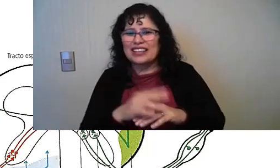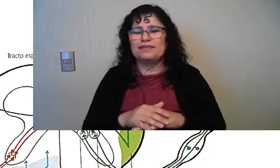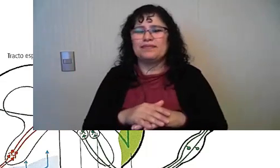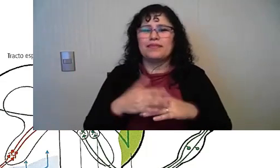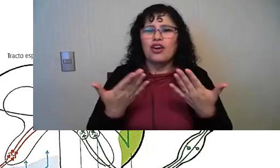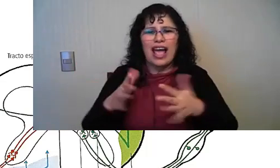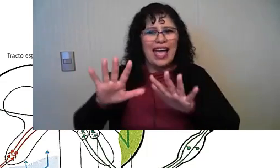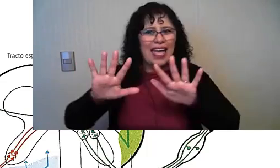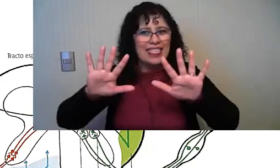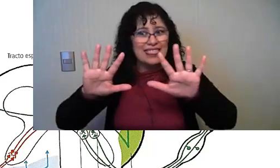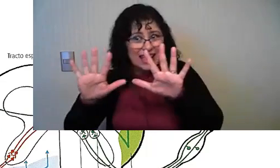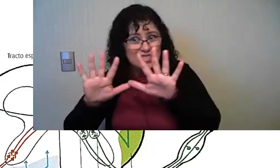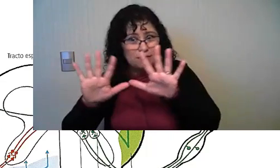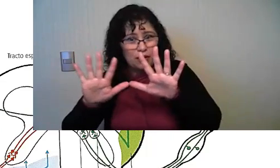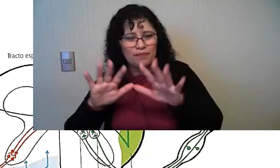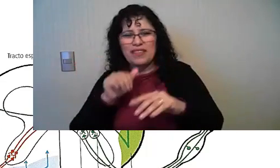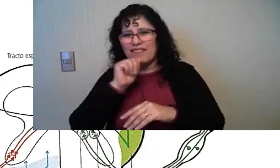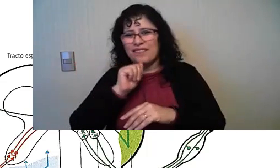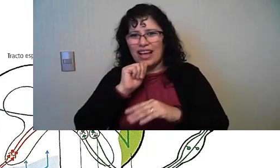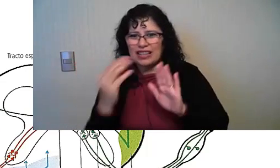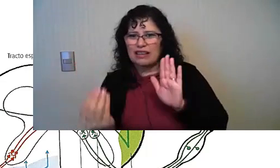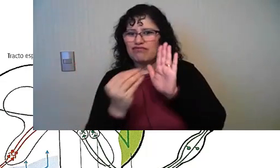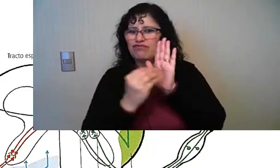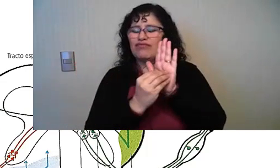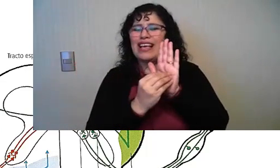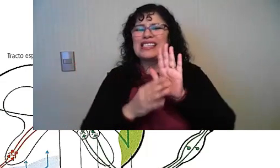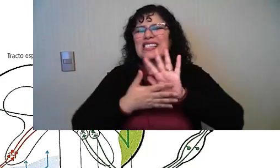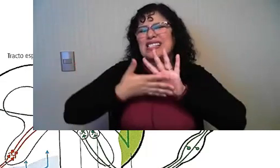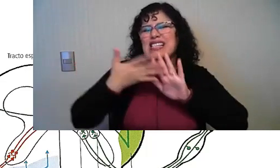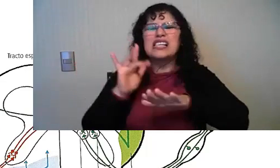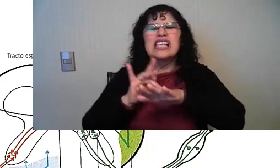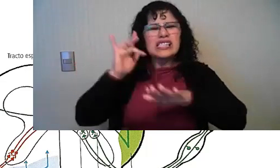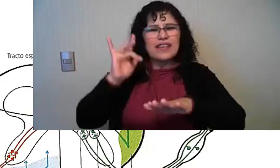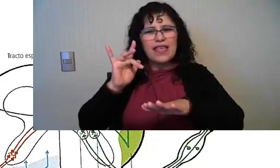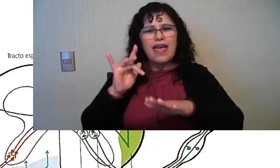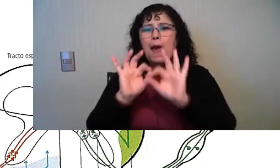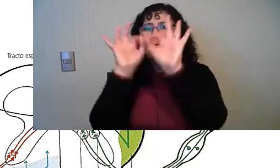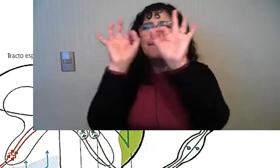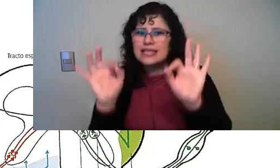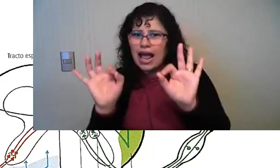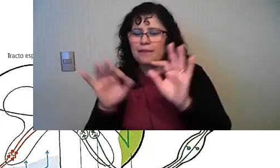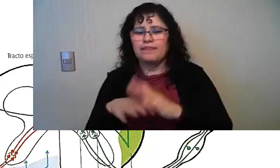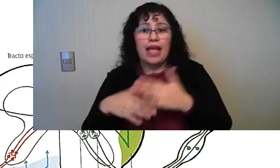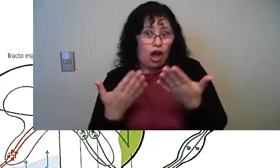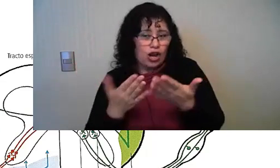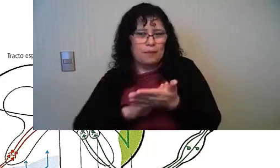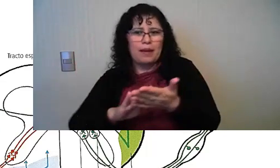sensibilidad especial. Entonces, uno puede decir o deducir que el gusto está asociado a 3 pares